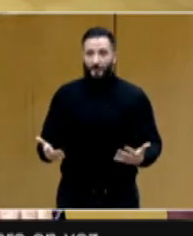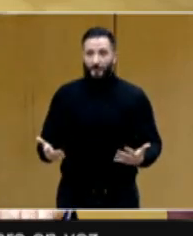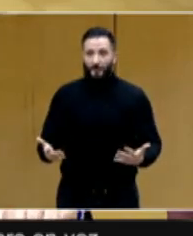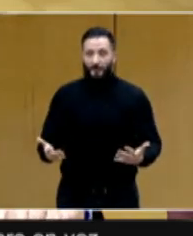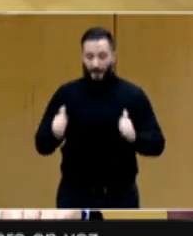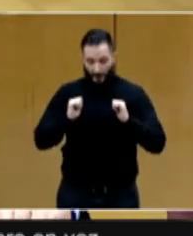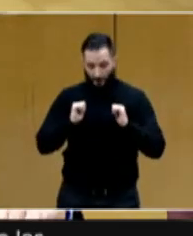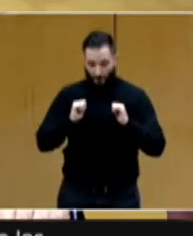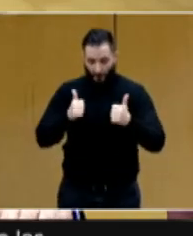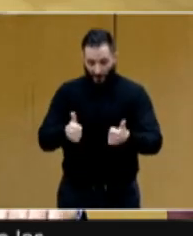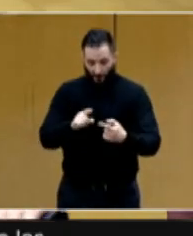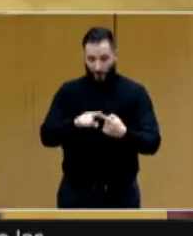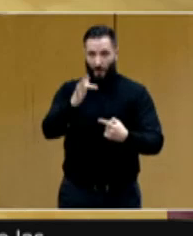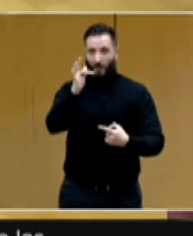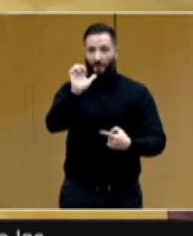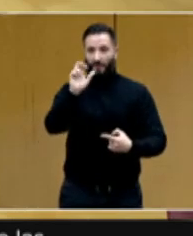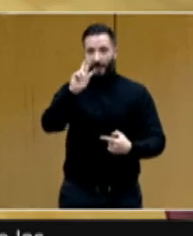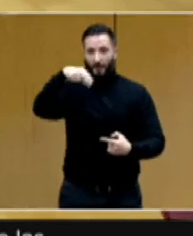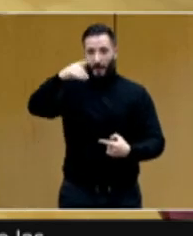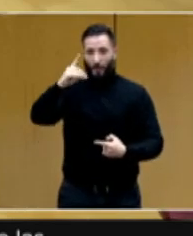Don Fernando García Vicente